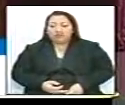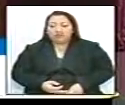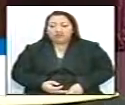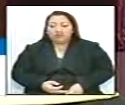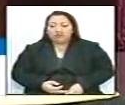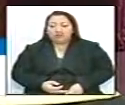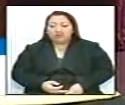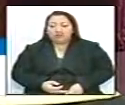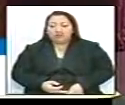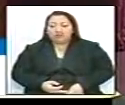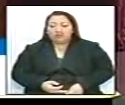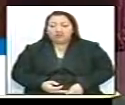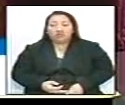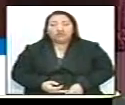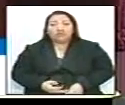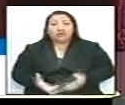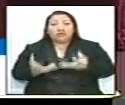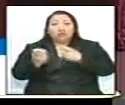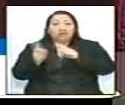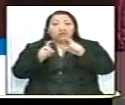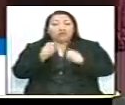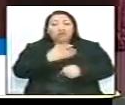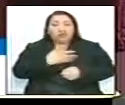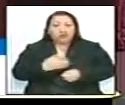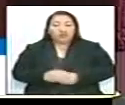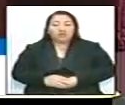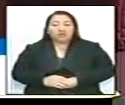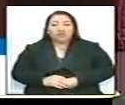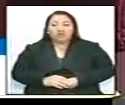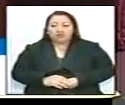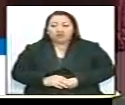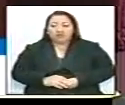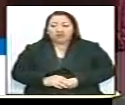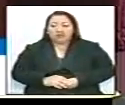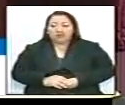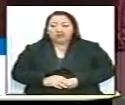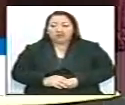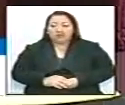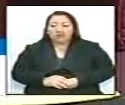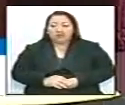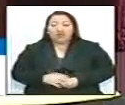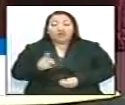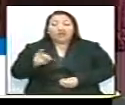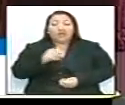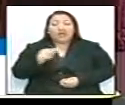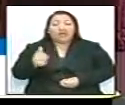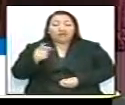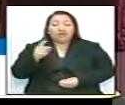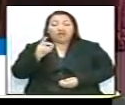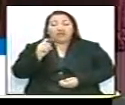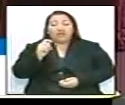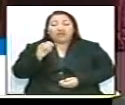quisiera preguntar al presidente, al doctor Ticoma, a través suyo, Presidenta,